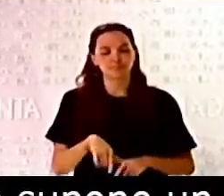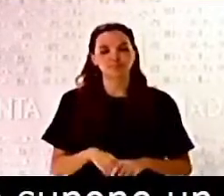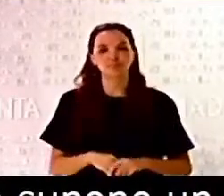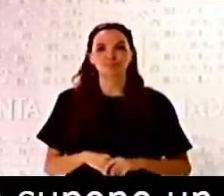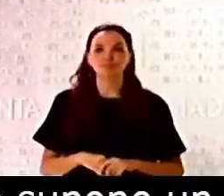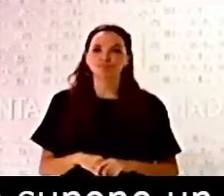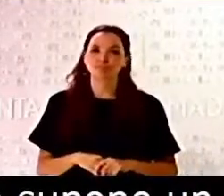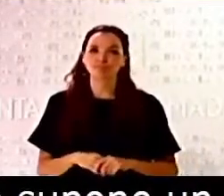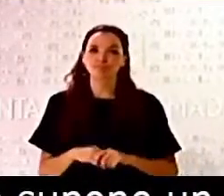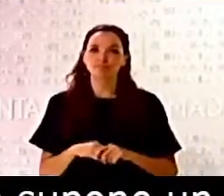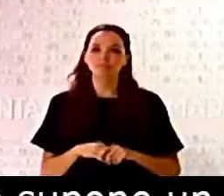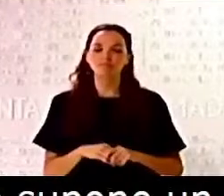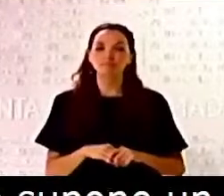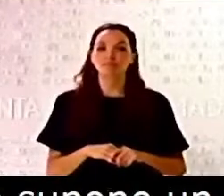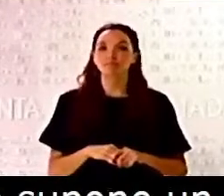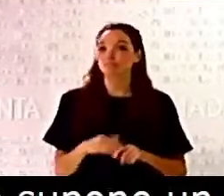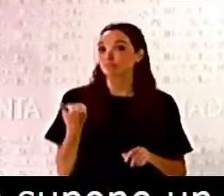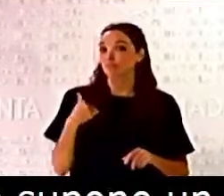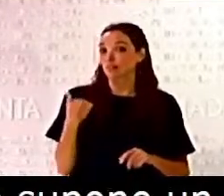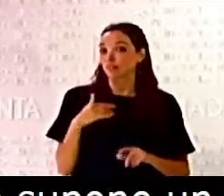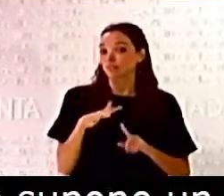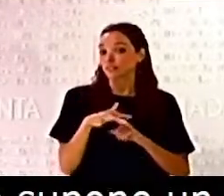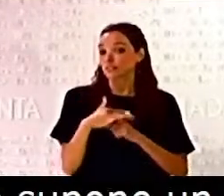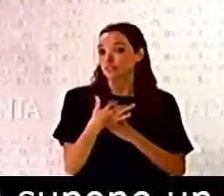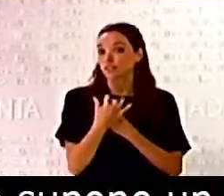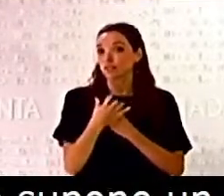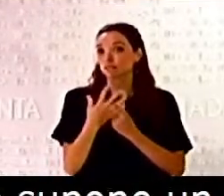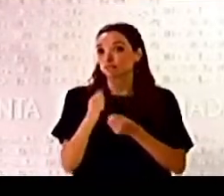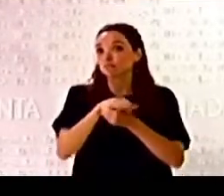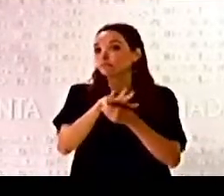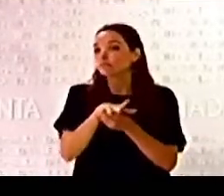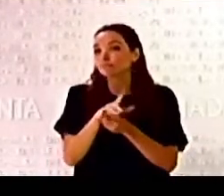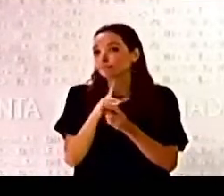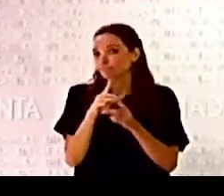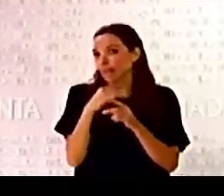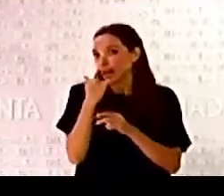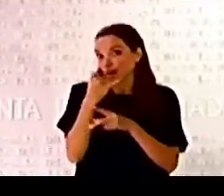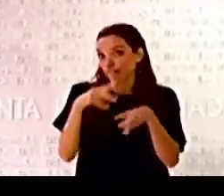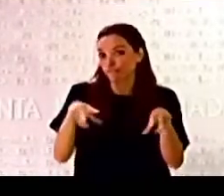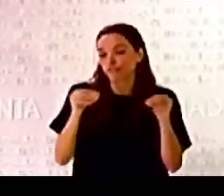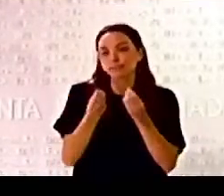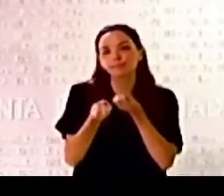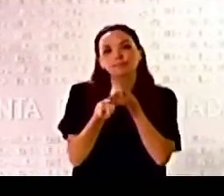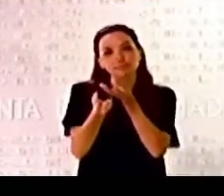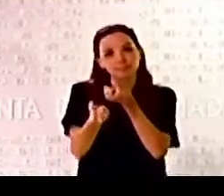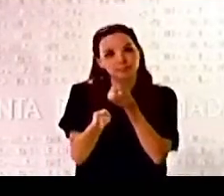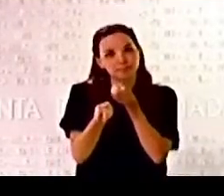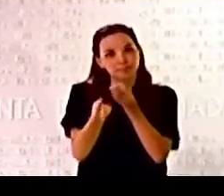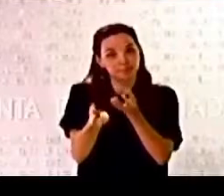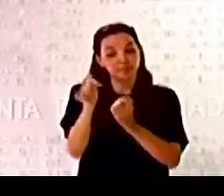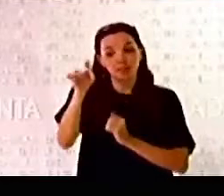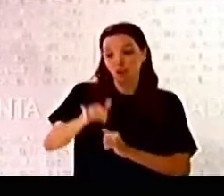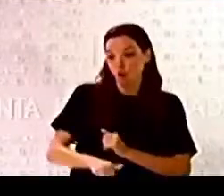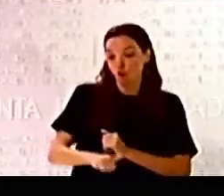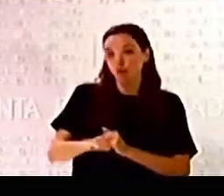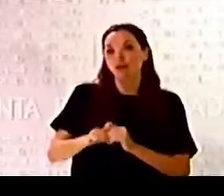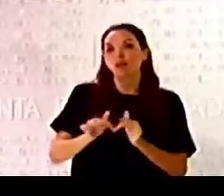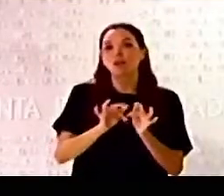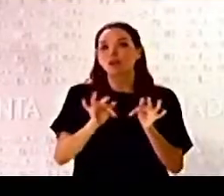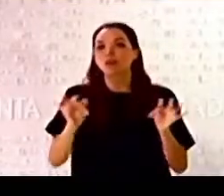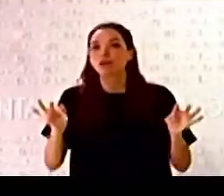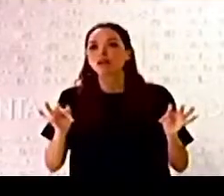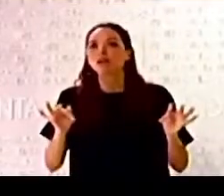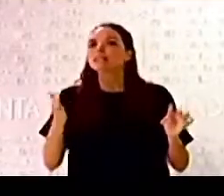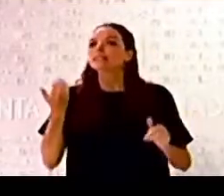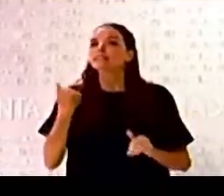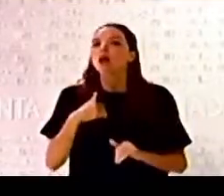Para terminar, hablándoles de la situación epidemiológica, decirles que a día de hoy hemos administrado más